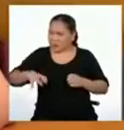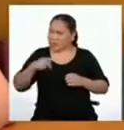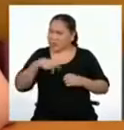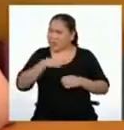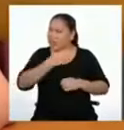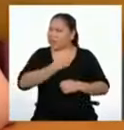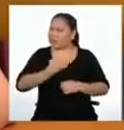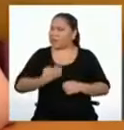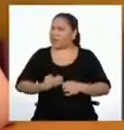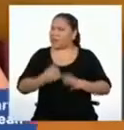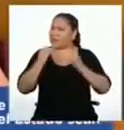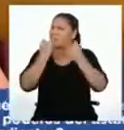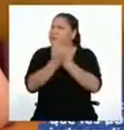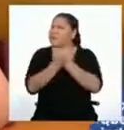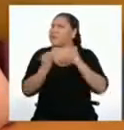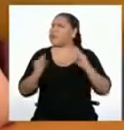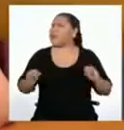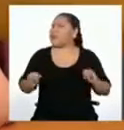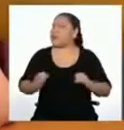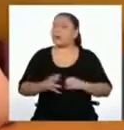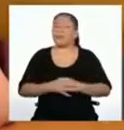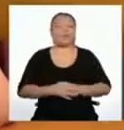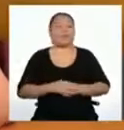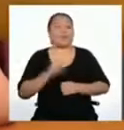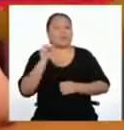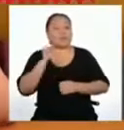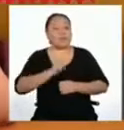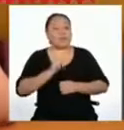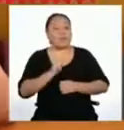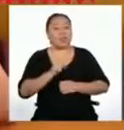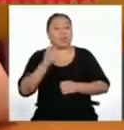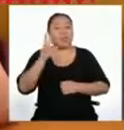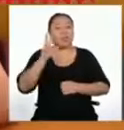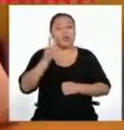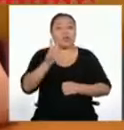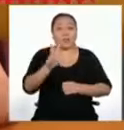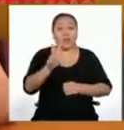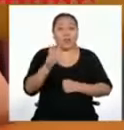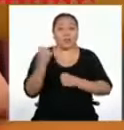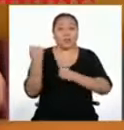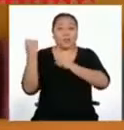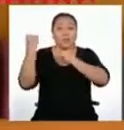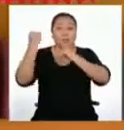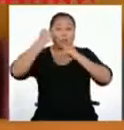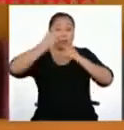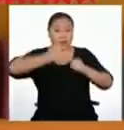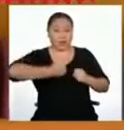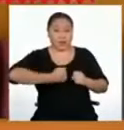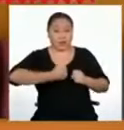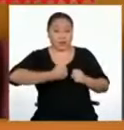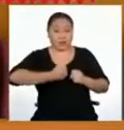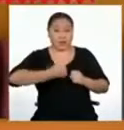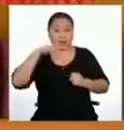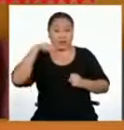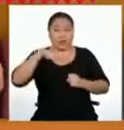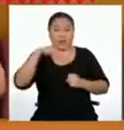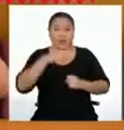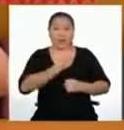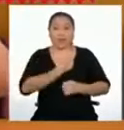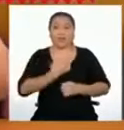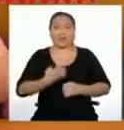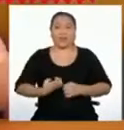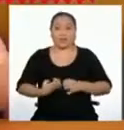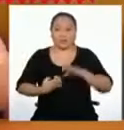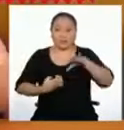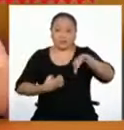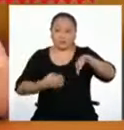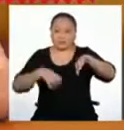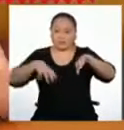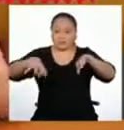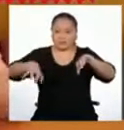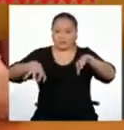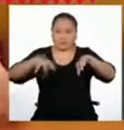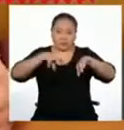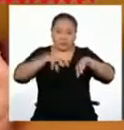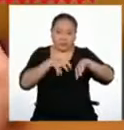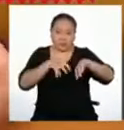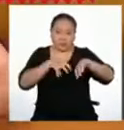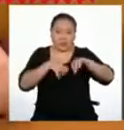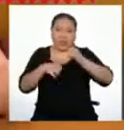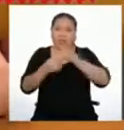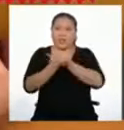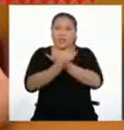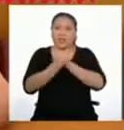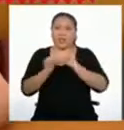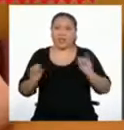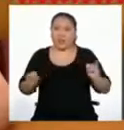Importante recalcar ese dato. Los tres poderes del Estado deben mantenerse independientes